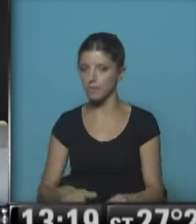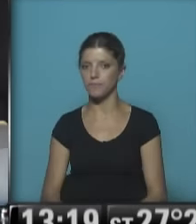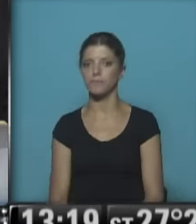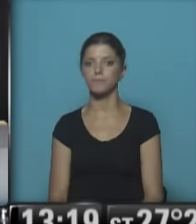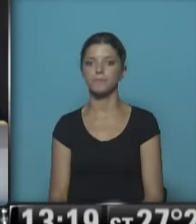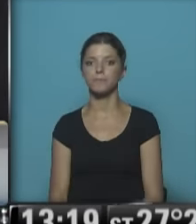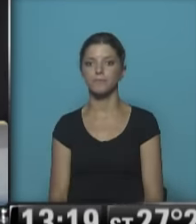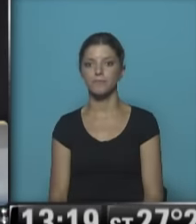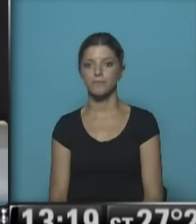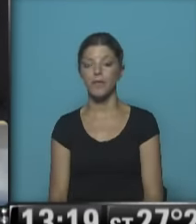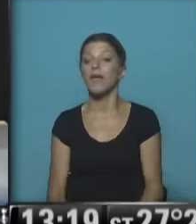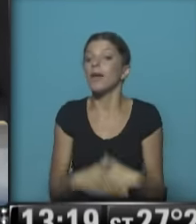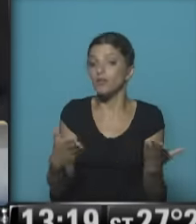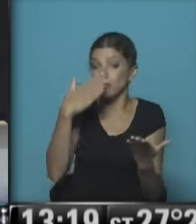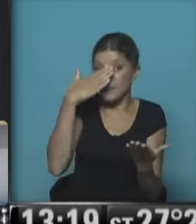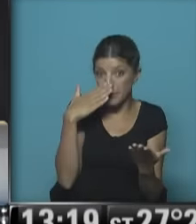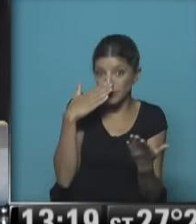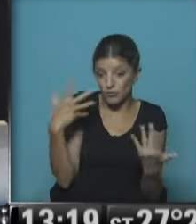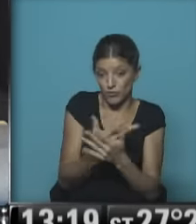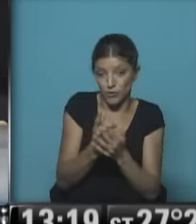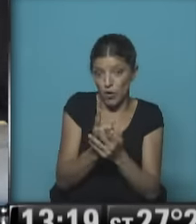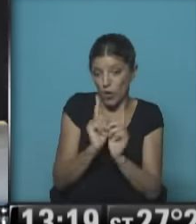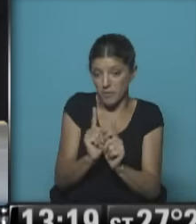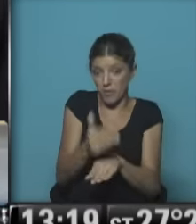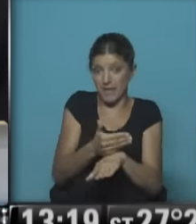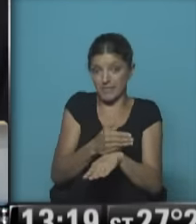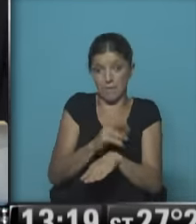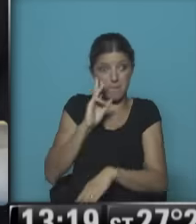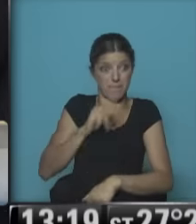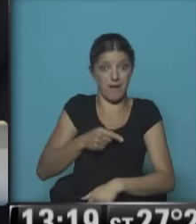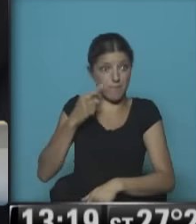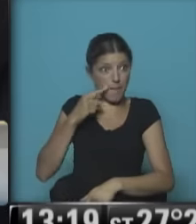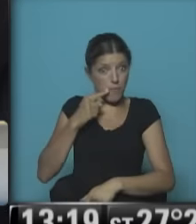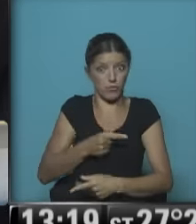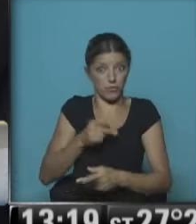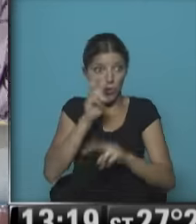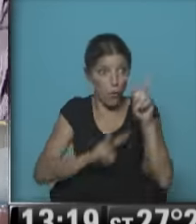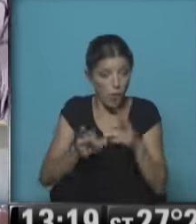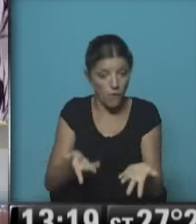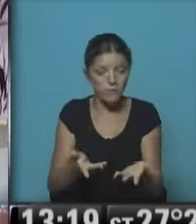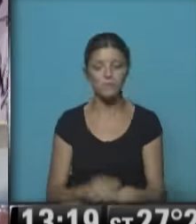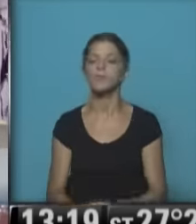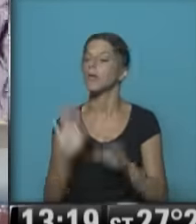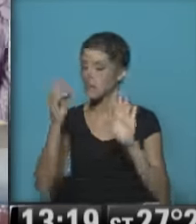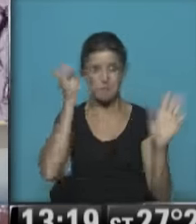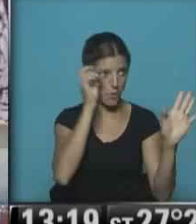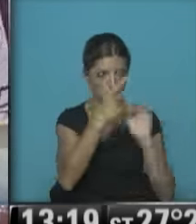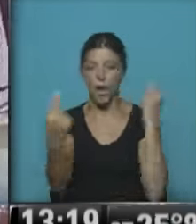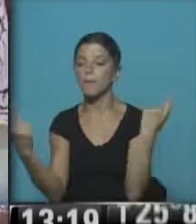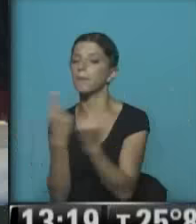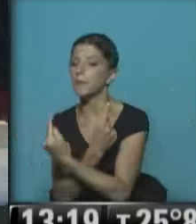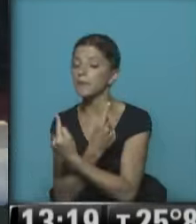Claro, no lo puede manejar tanto. Entonces terminó siendo víctima de su propia lógica o de su propia política. Y a la inversa, perdón, y a la inversa,